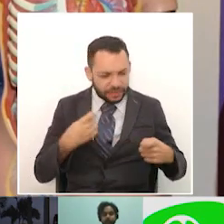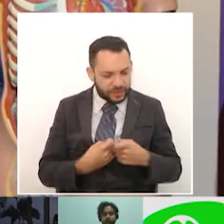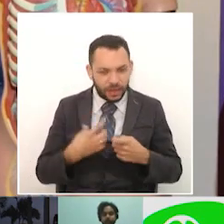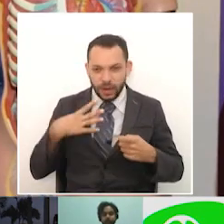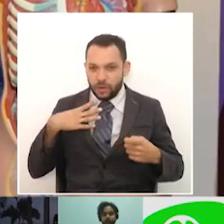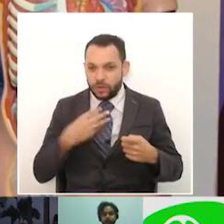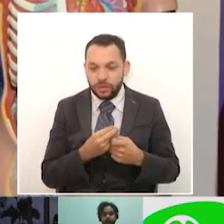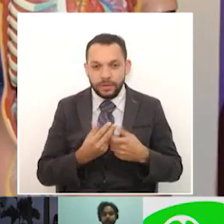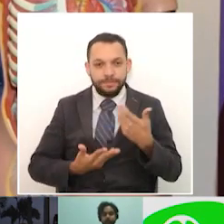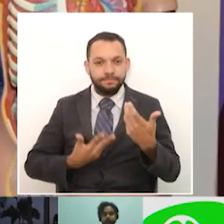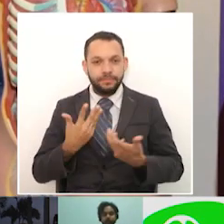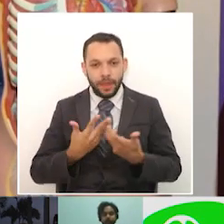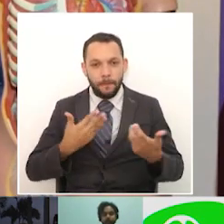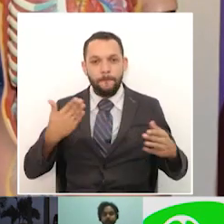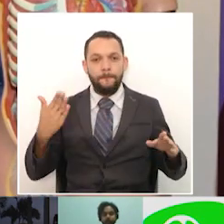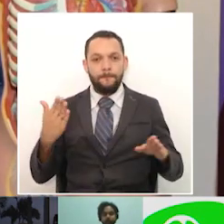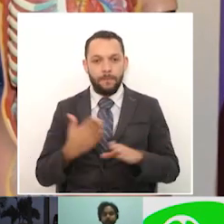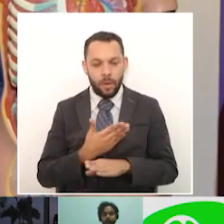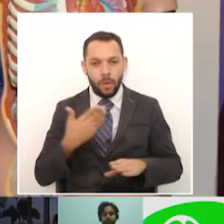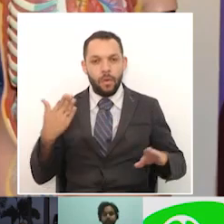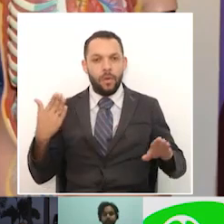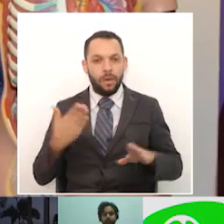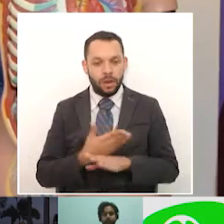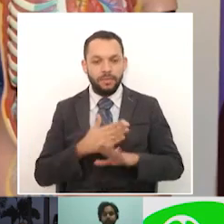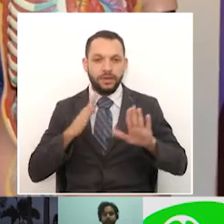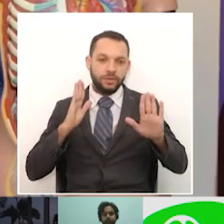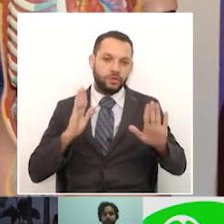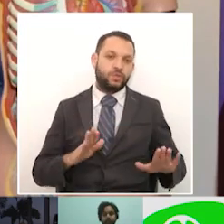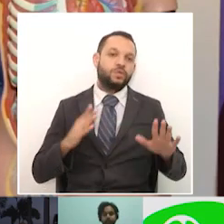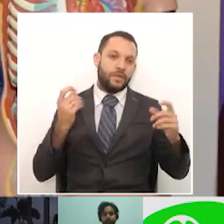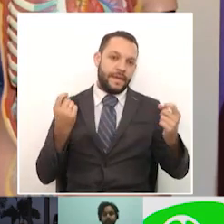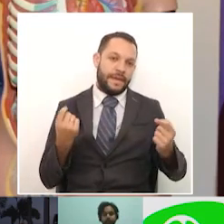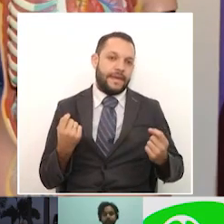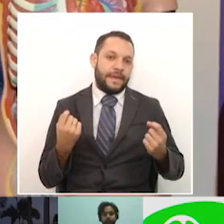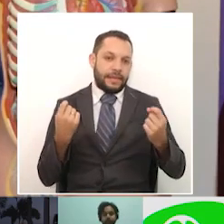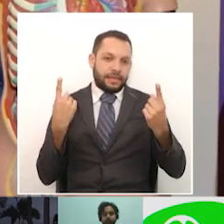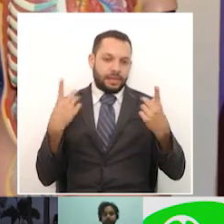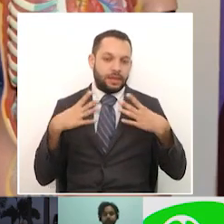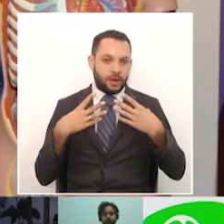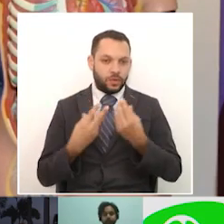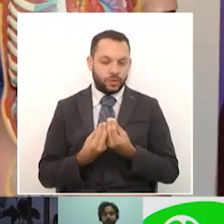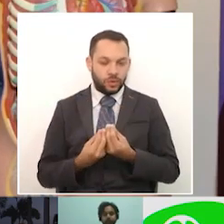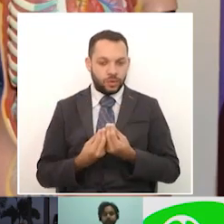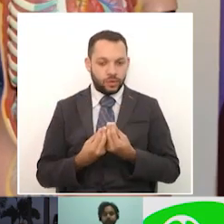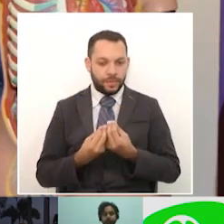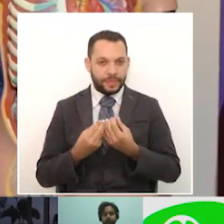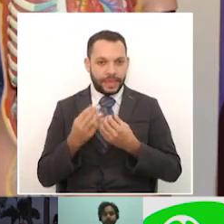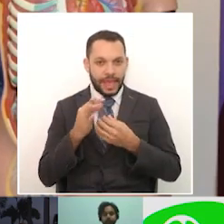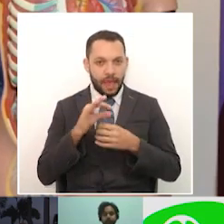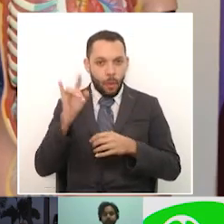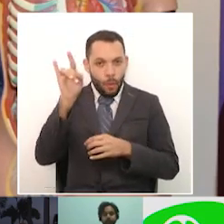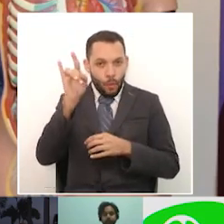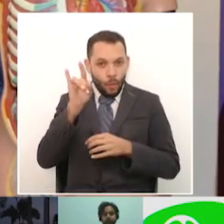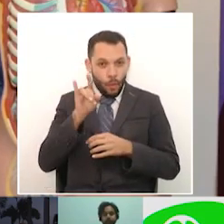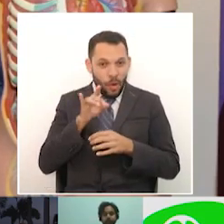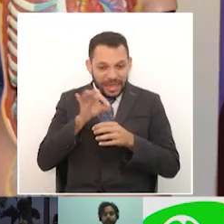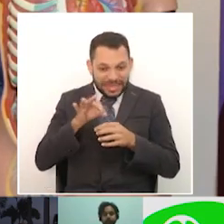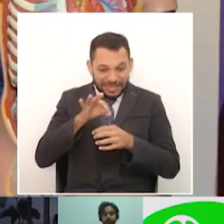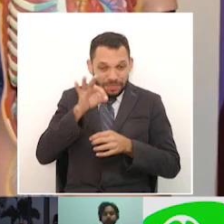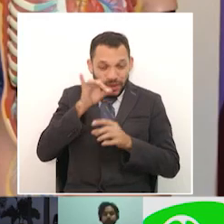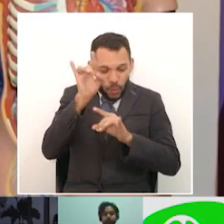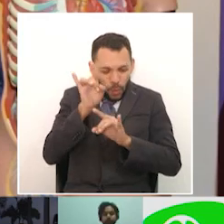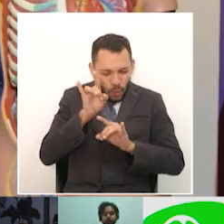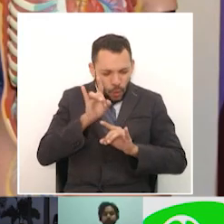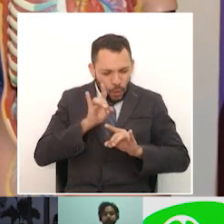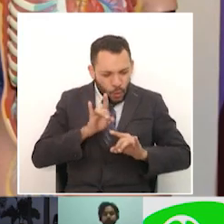y la causa de estos sufrimientos es entender que somos realmente seres espirituales, y por el hecho de apegarnos a